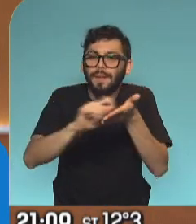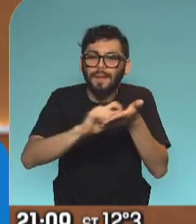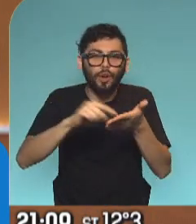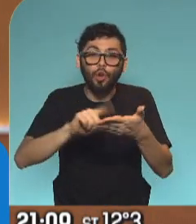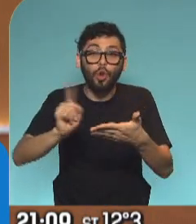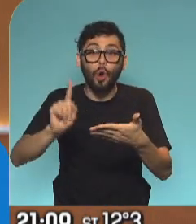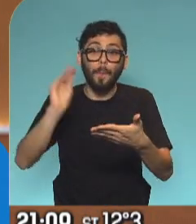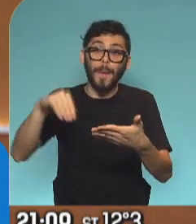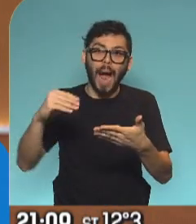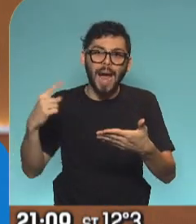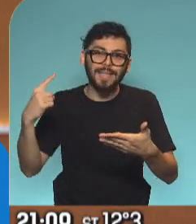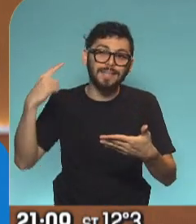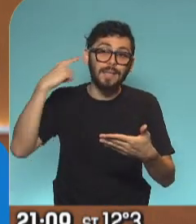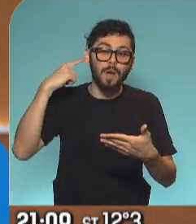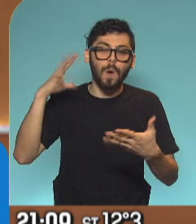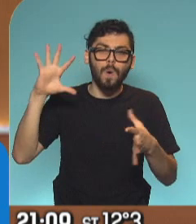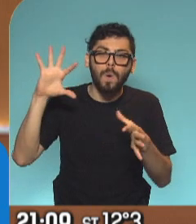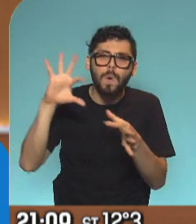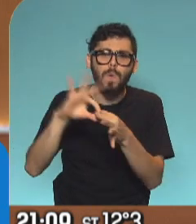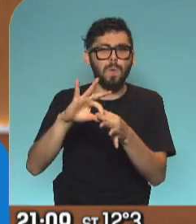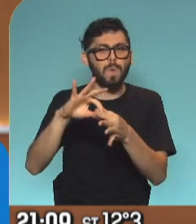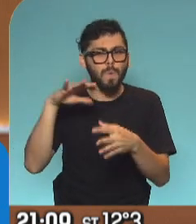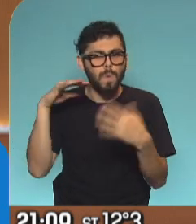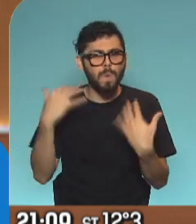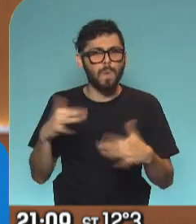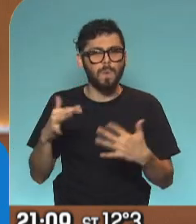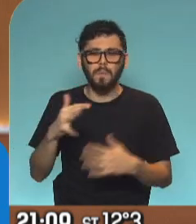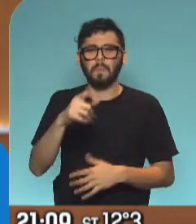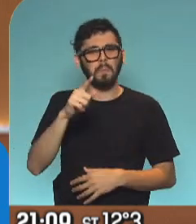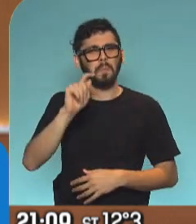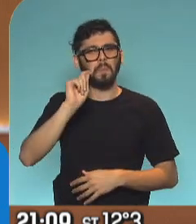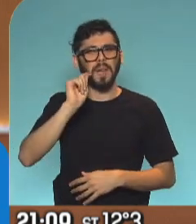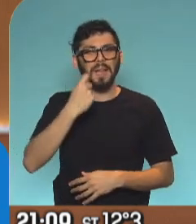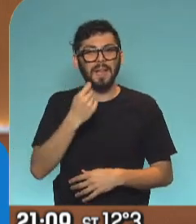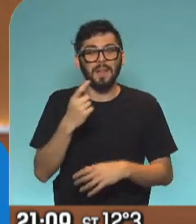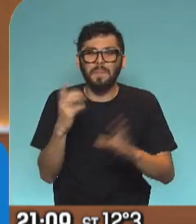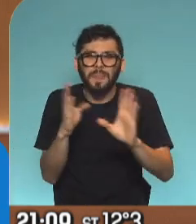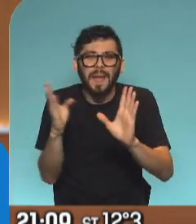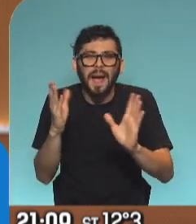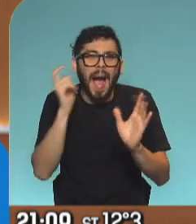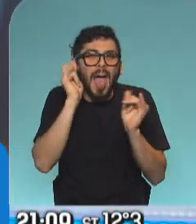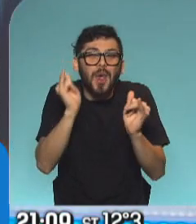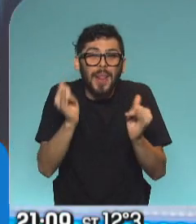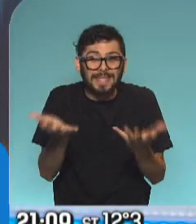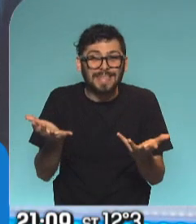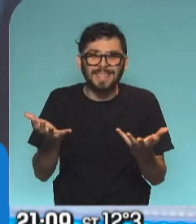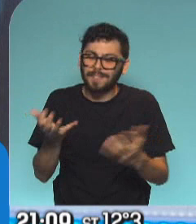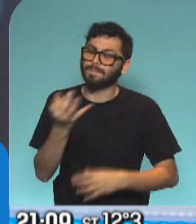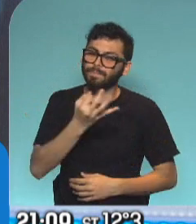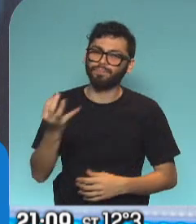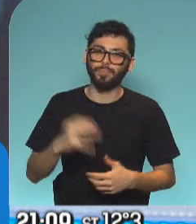los sentidos, ¿no? Al estímulo sensorial. Qué lindo, en ese momento, plena adolescencia encima, hermoso. Totalmente.